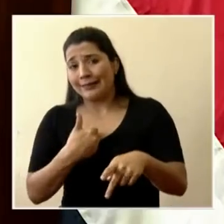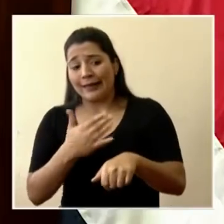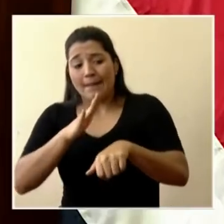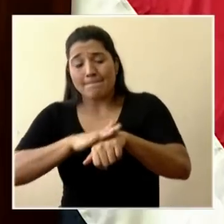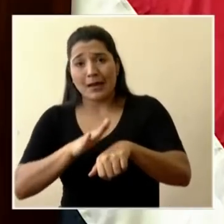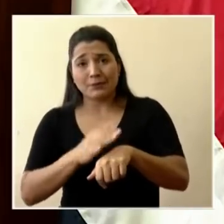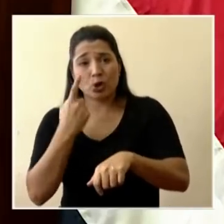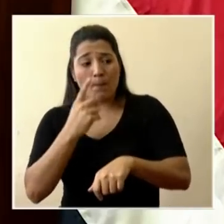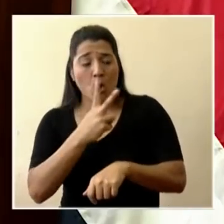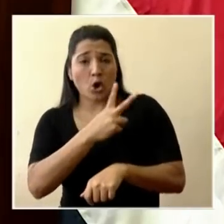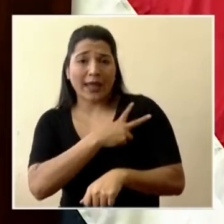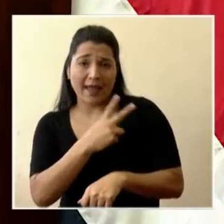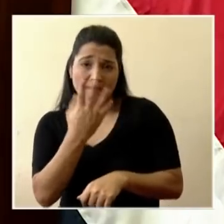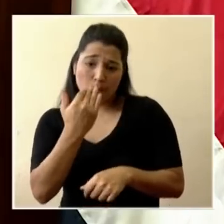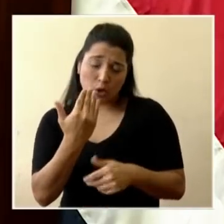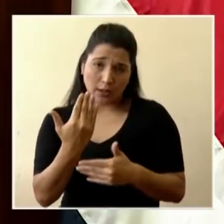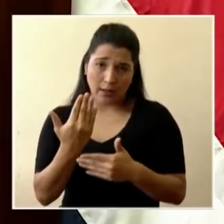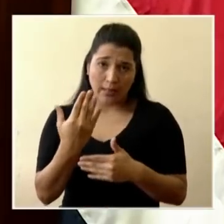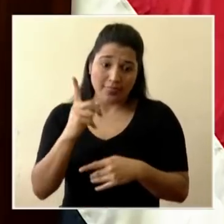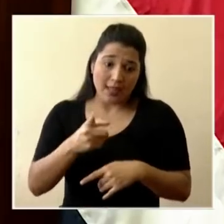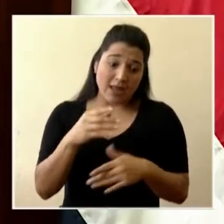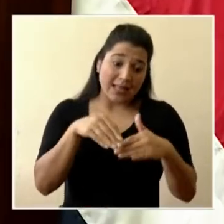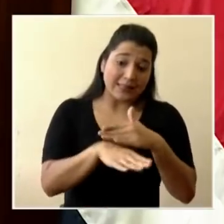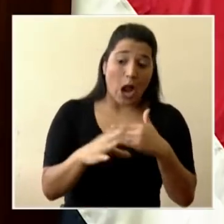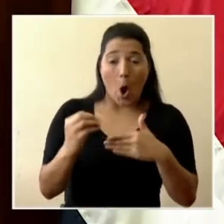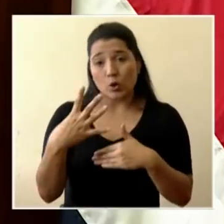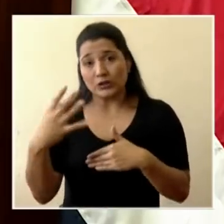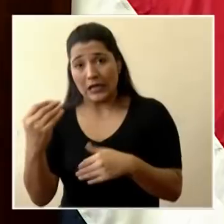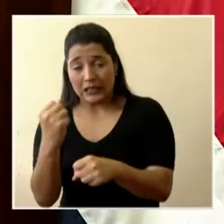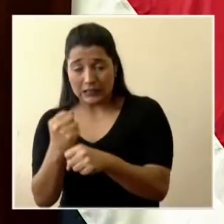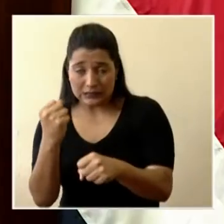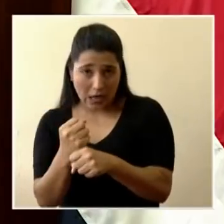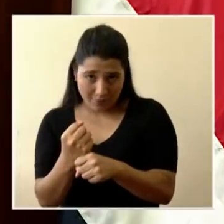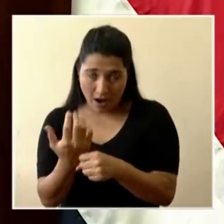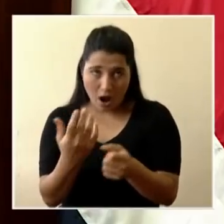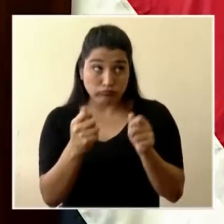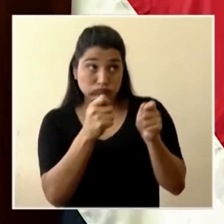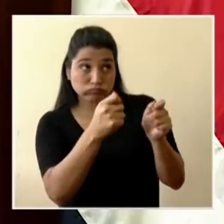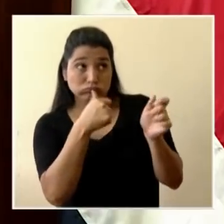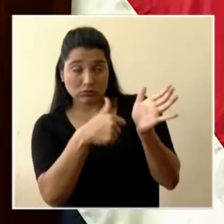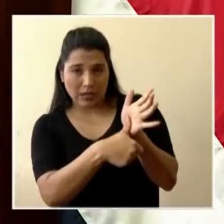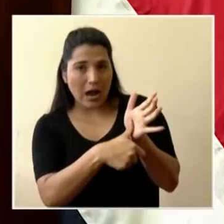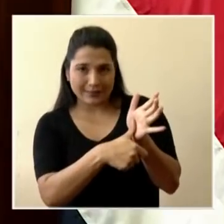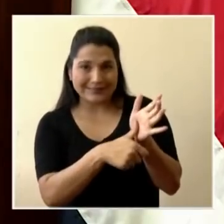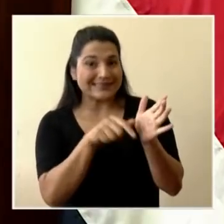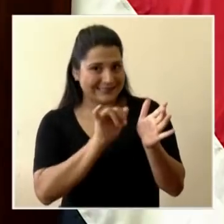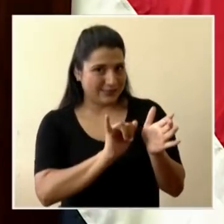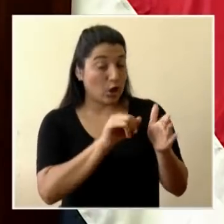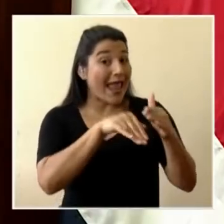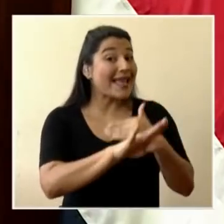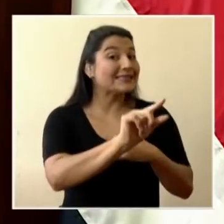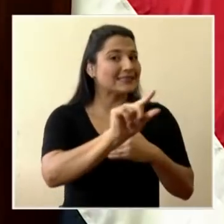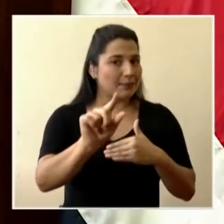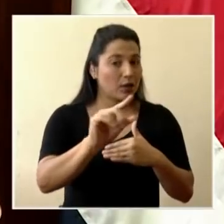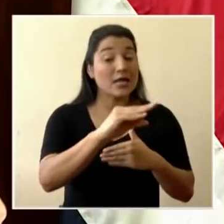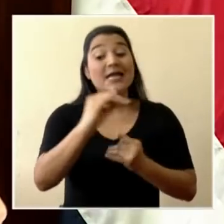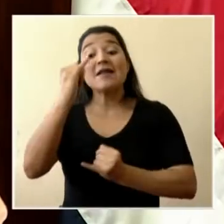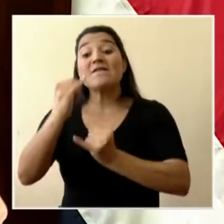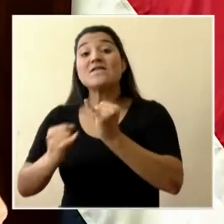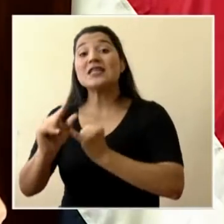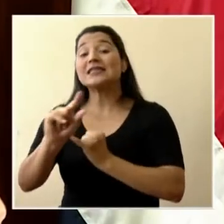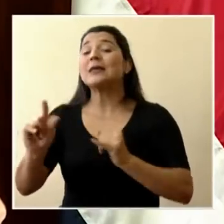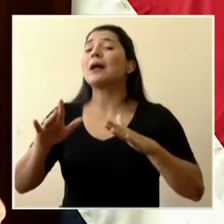porque van o vienen de un horario laboral, podrán circular. Esto entre semana. Y en fin de semana queda de